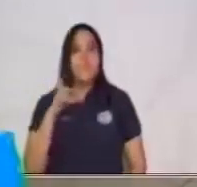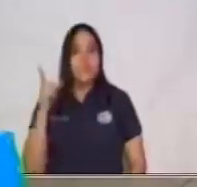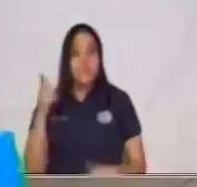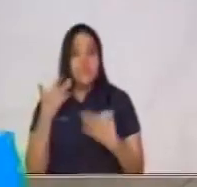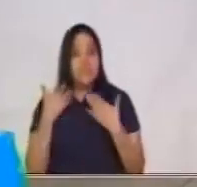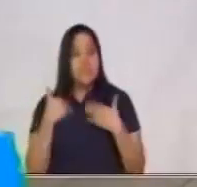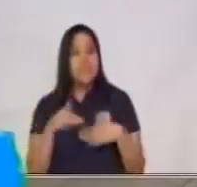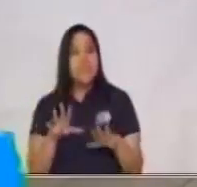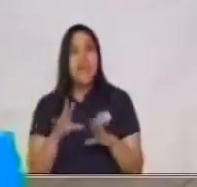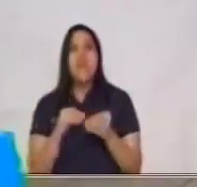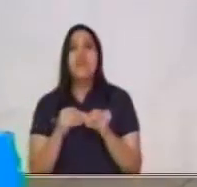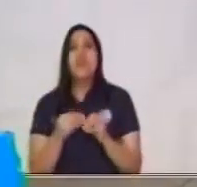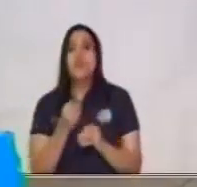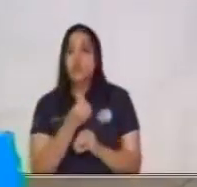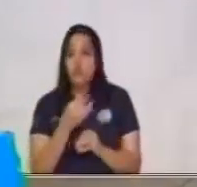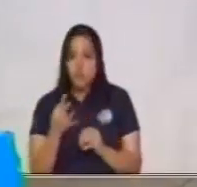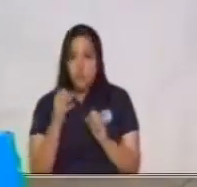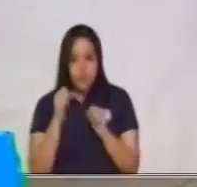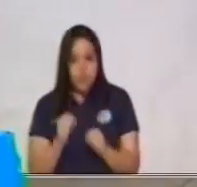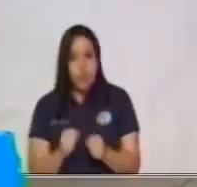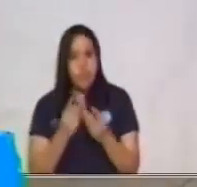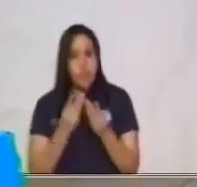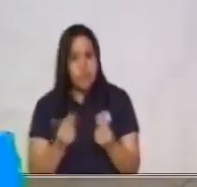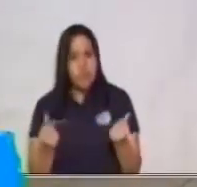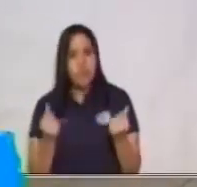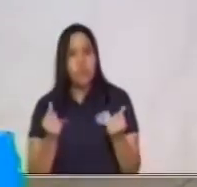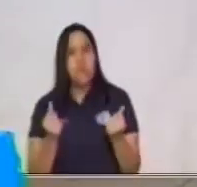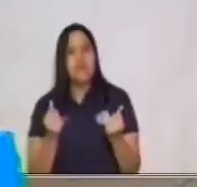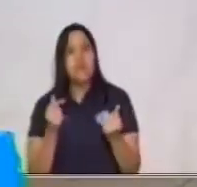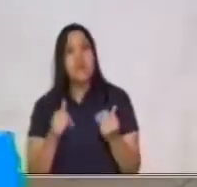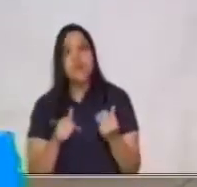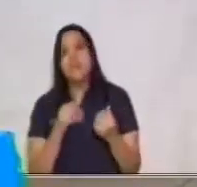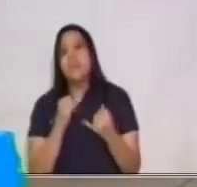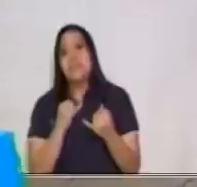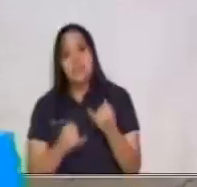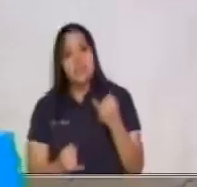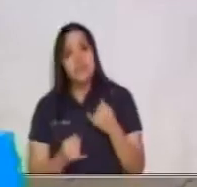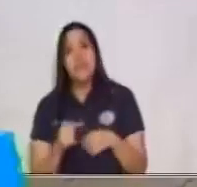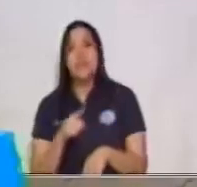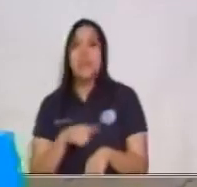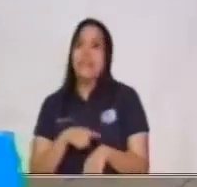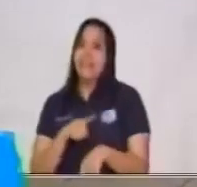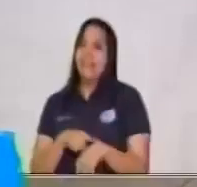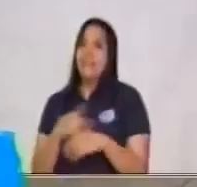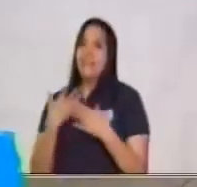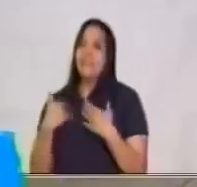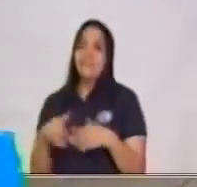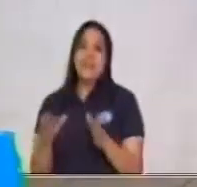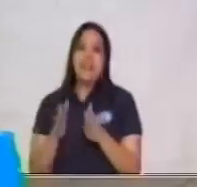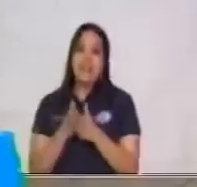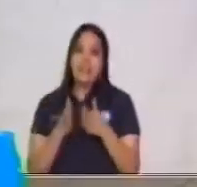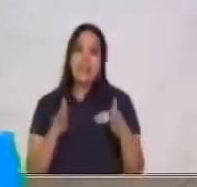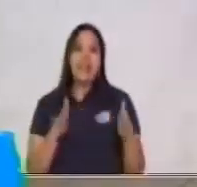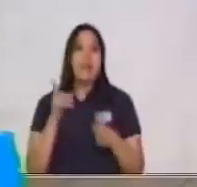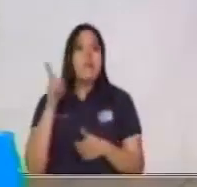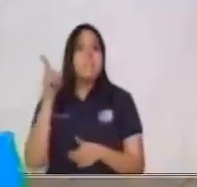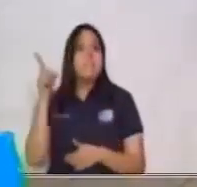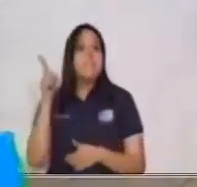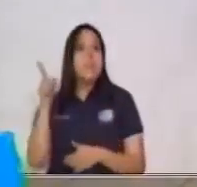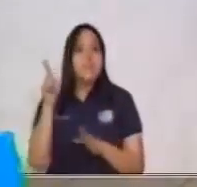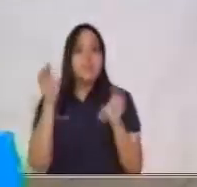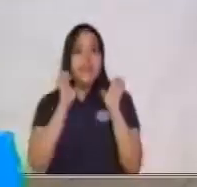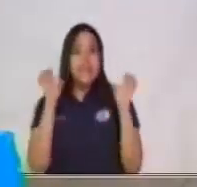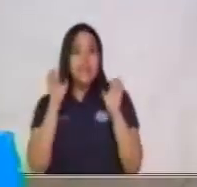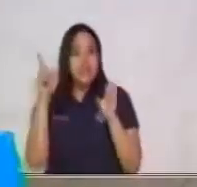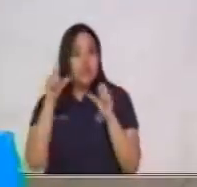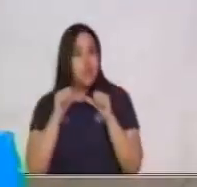datos para poder aplicar la ecuación. Y se nos ha terminado el tiempo y se nos ha terminado también el espacio. Pero este ejercicio es para que